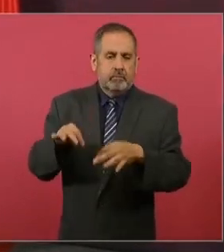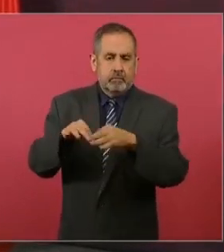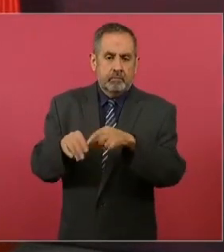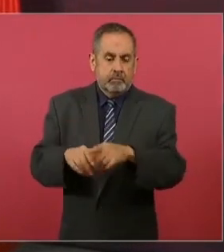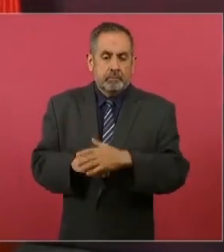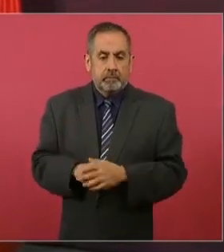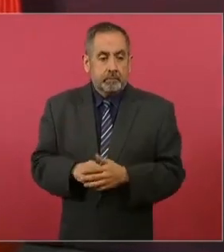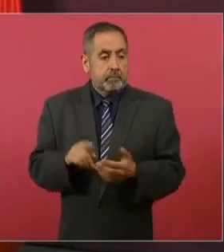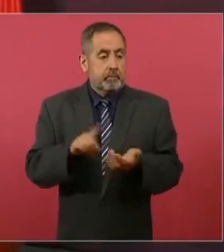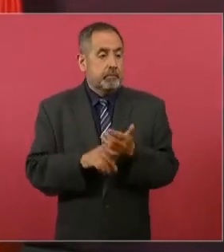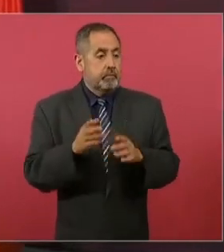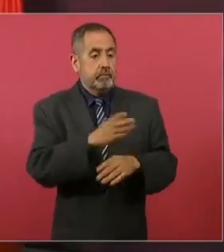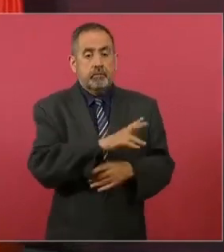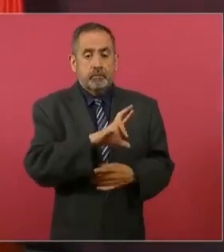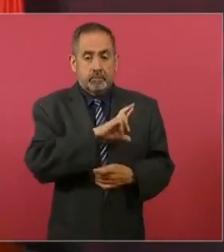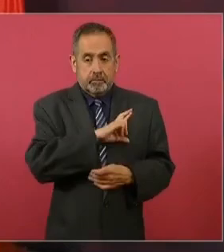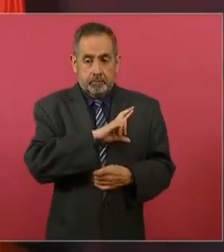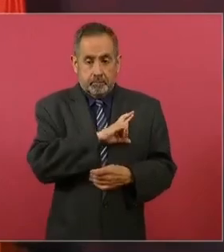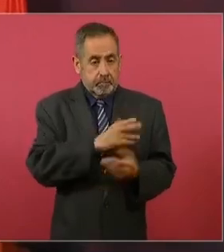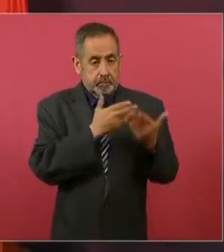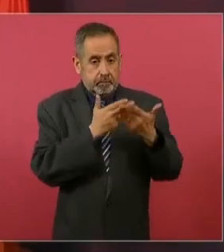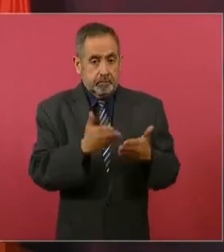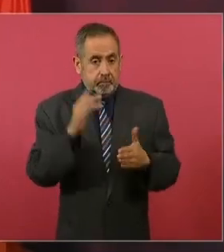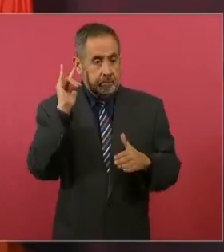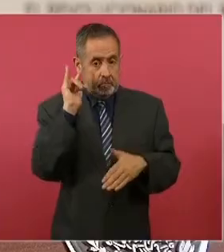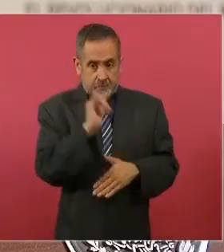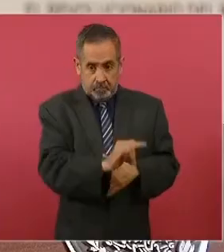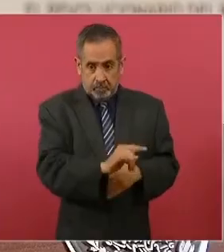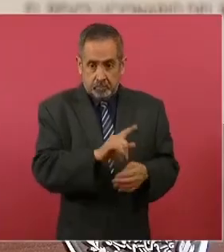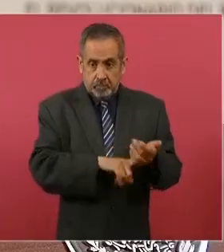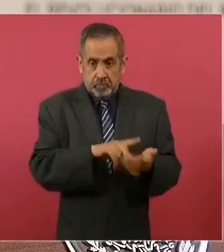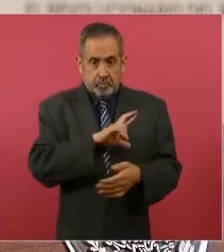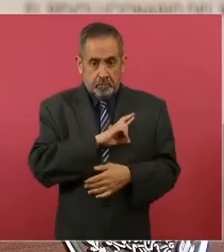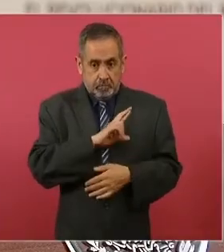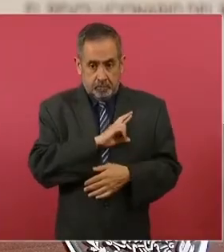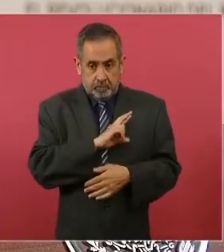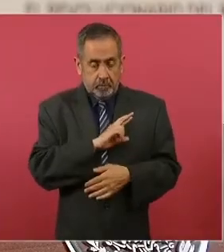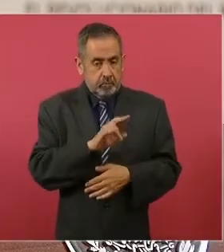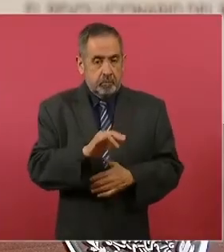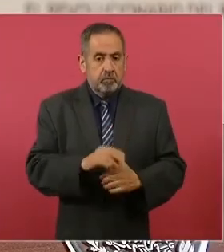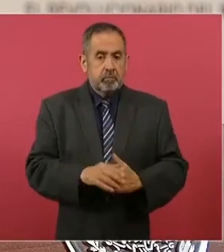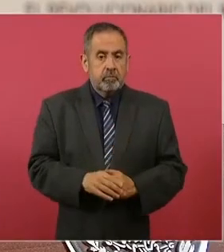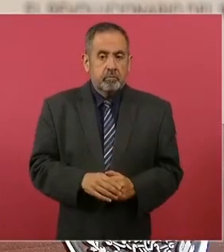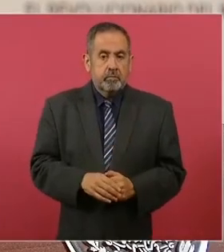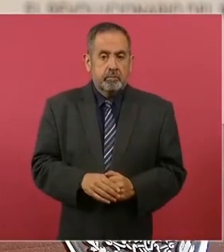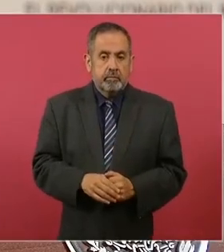los privados, que llegan vuelos privados,